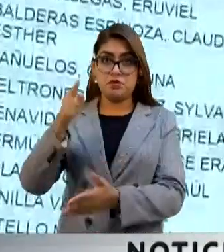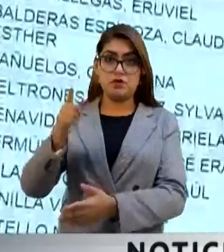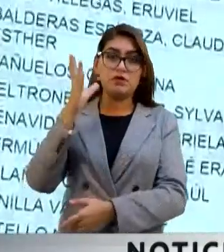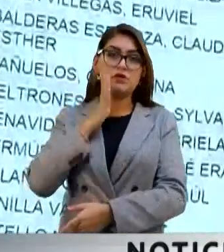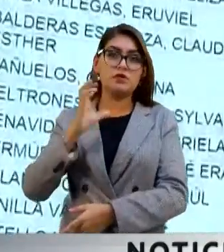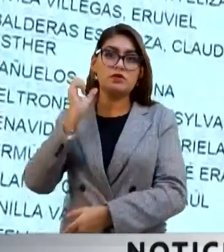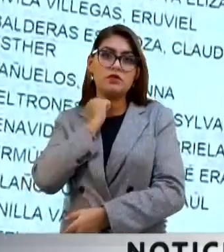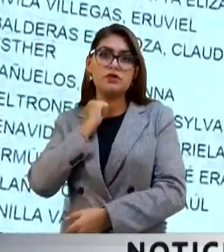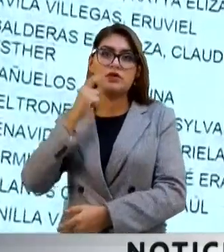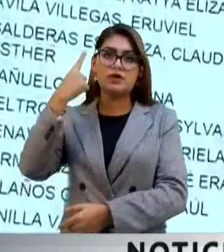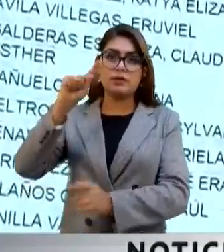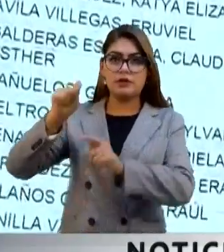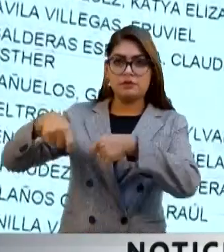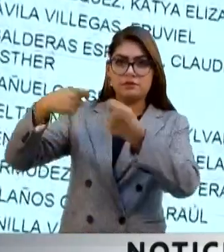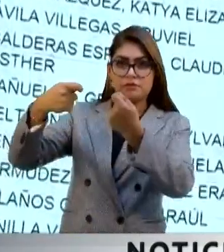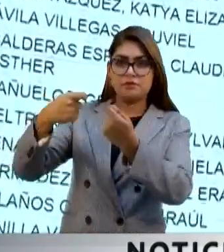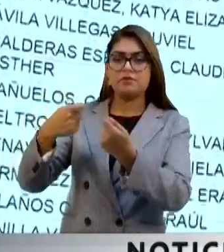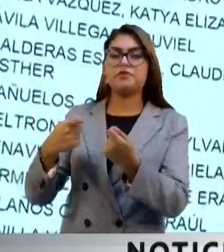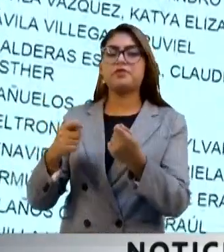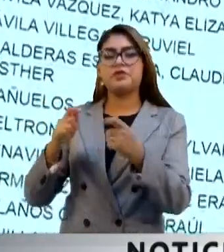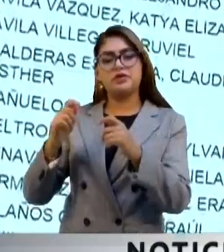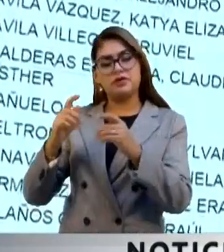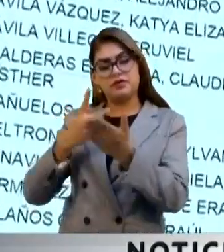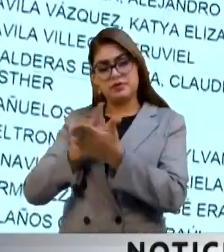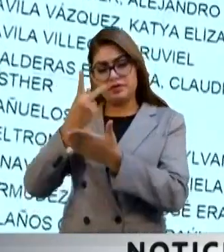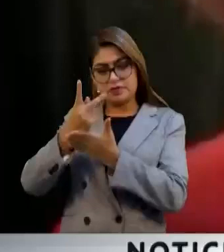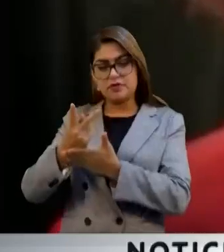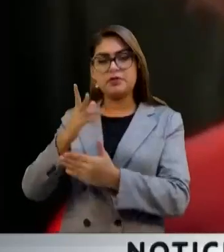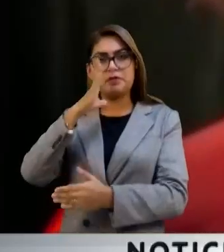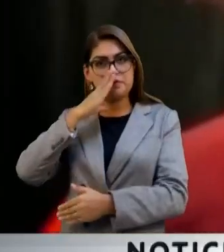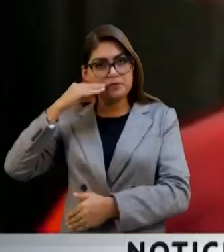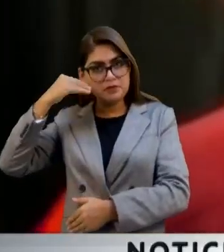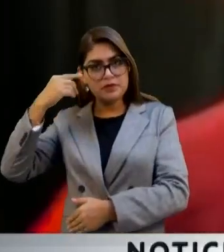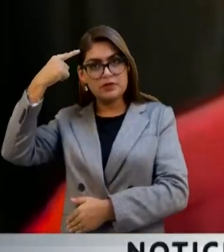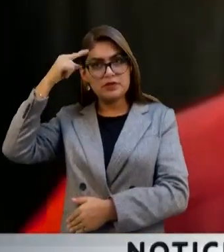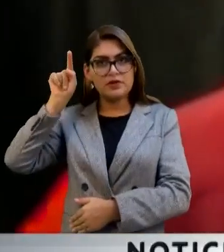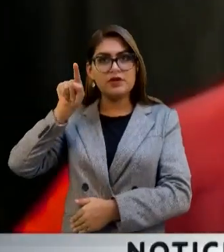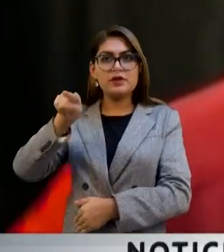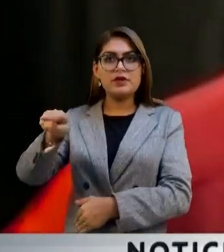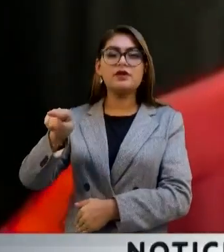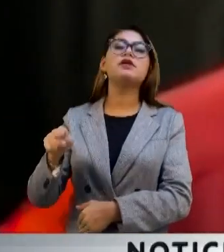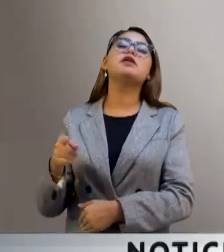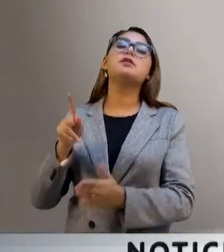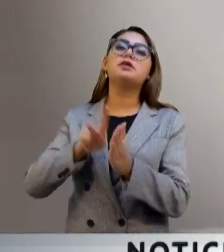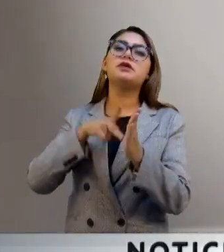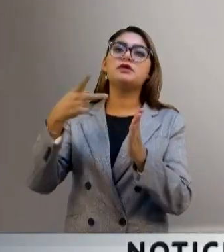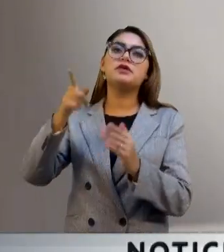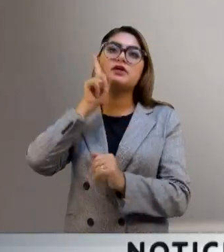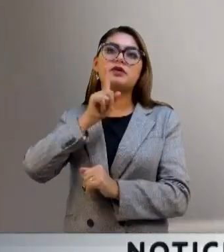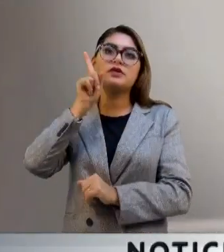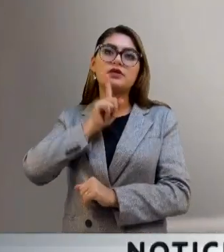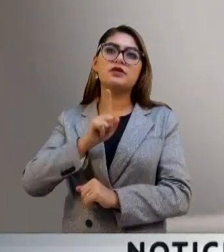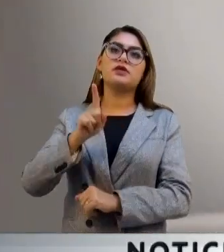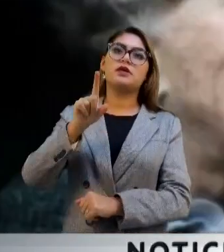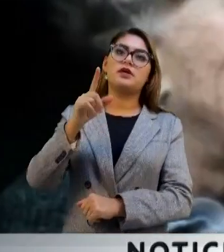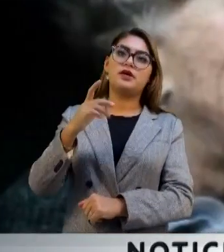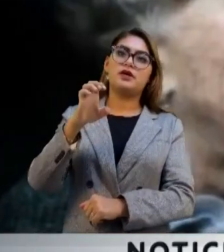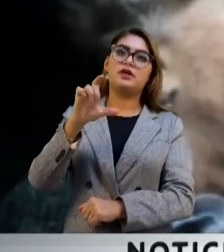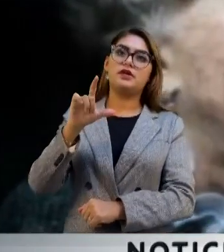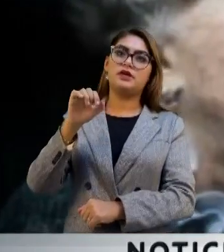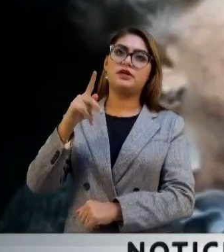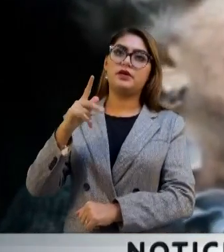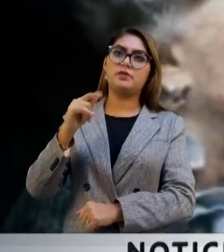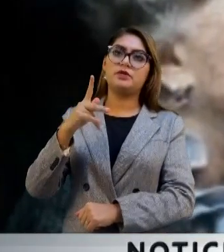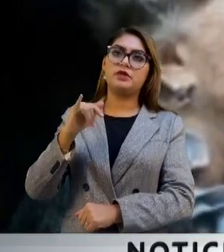la medalla Belisario Domínguez, que es la máxima presea que otorga a la periodista y escritora Elena Poniatowska por su destacada